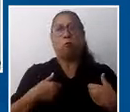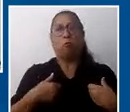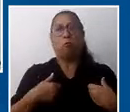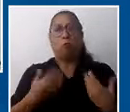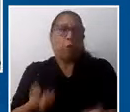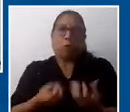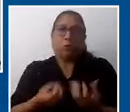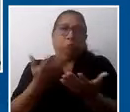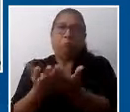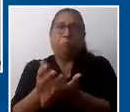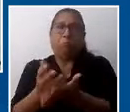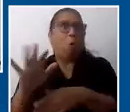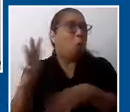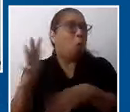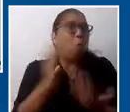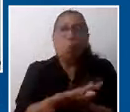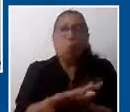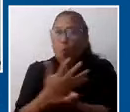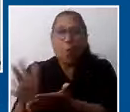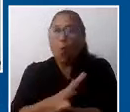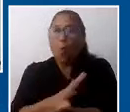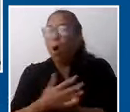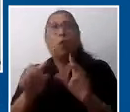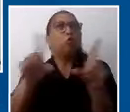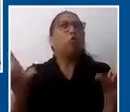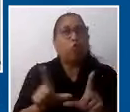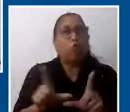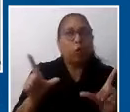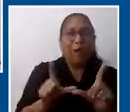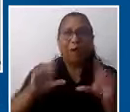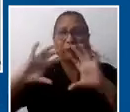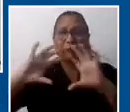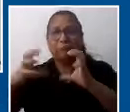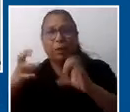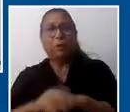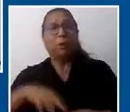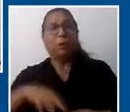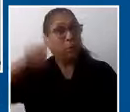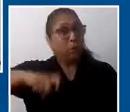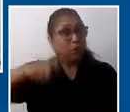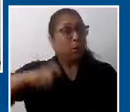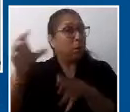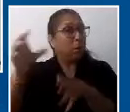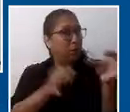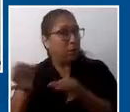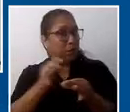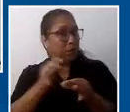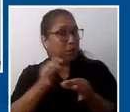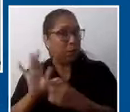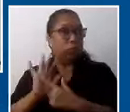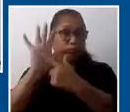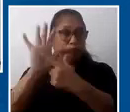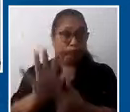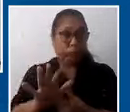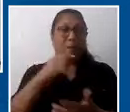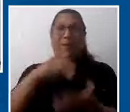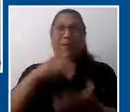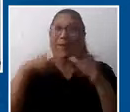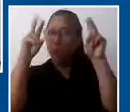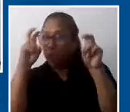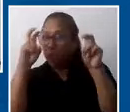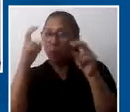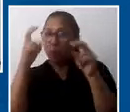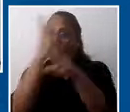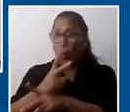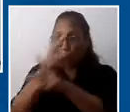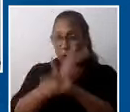no tiene disponibilidad de una vacante, ¿no? Habría que recalcar en todo caso que el tema de la reserva de vacante